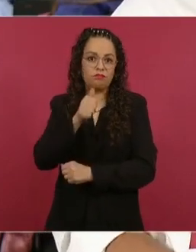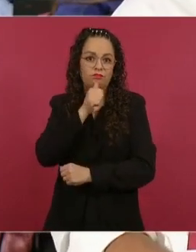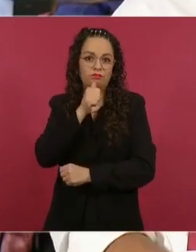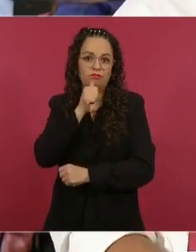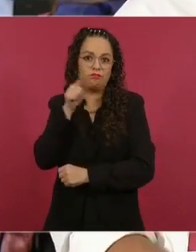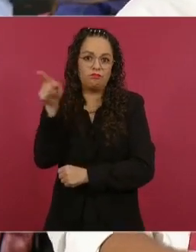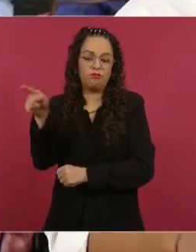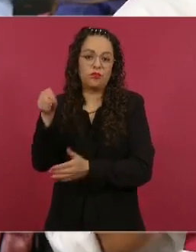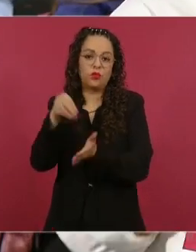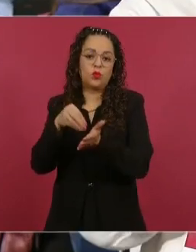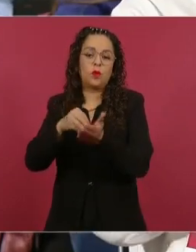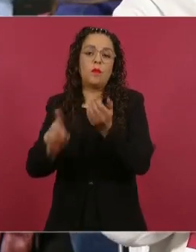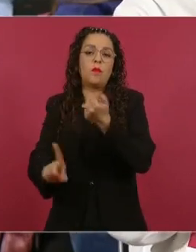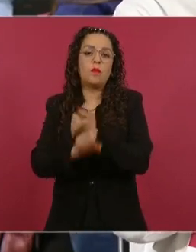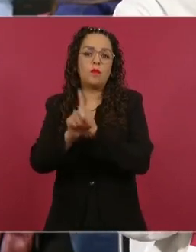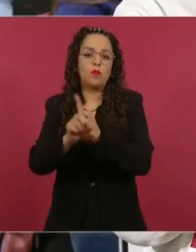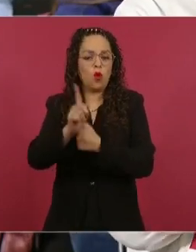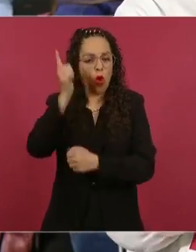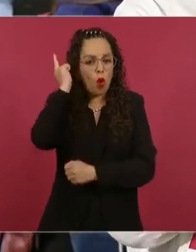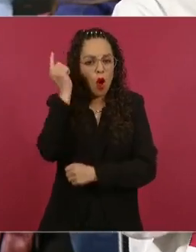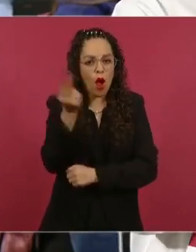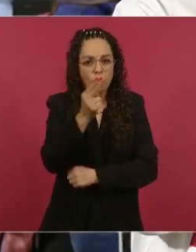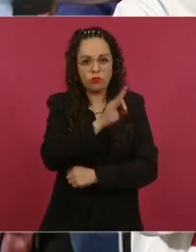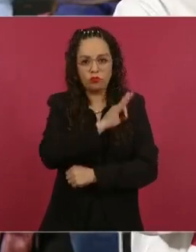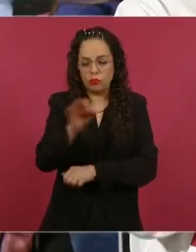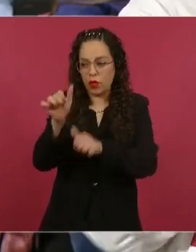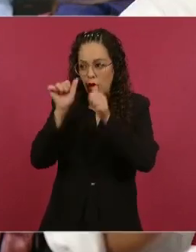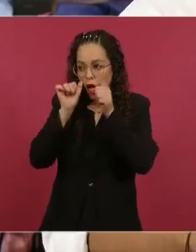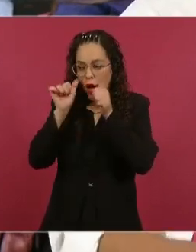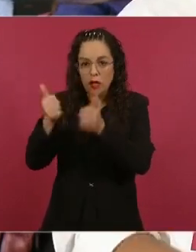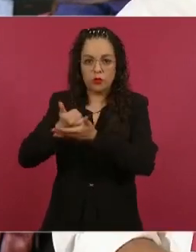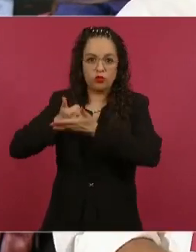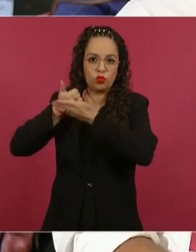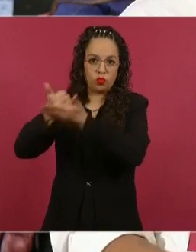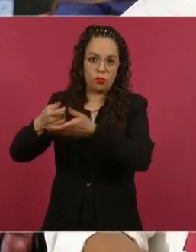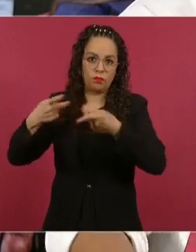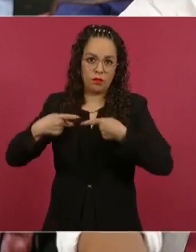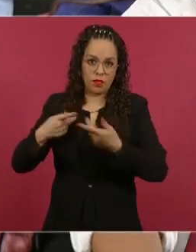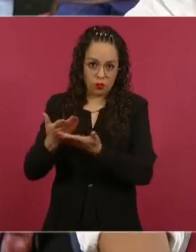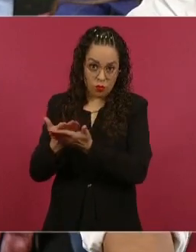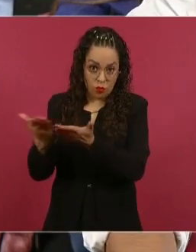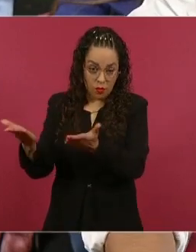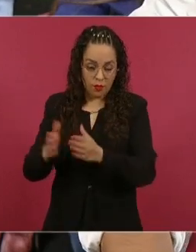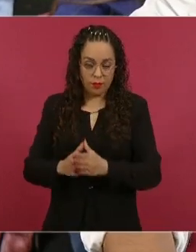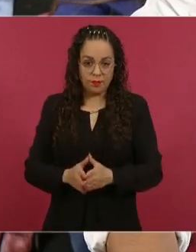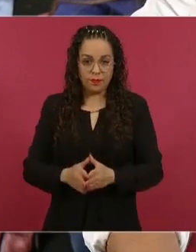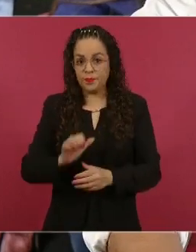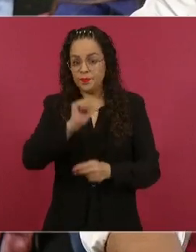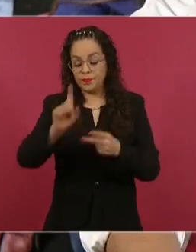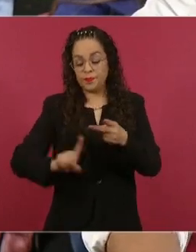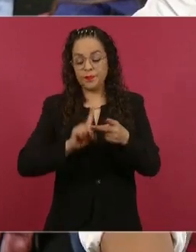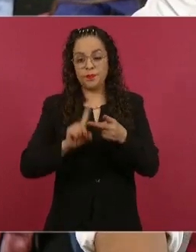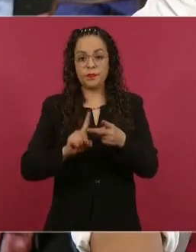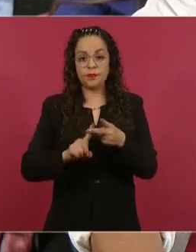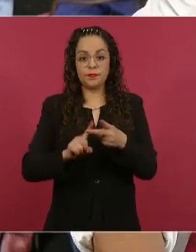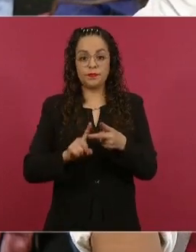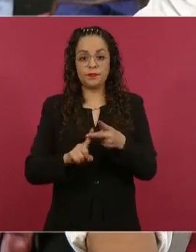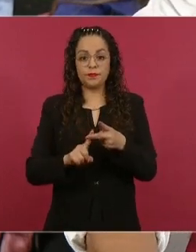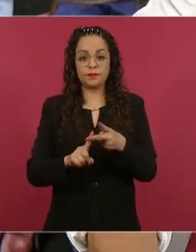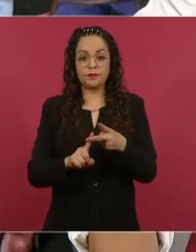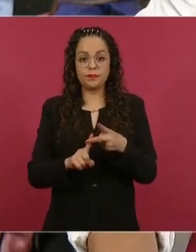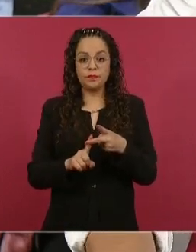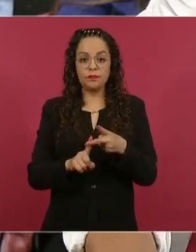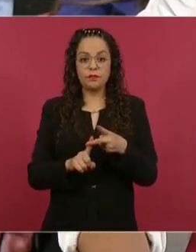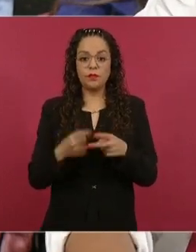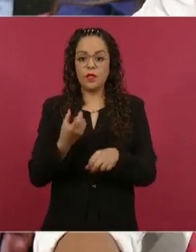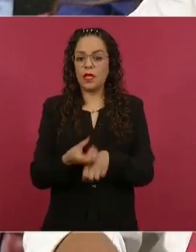situación, a este llamado. Y por otra parte, presidente, también en esta semana, si no